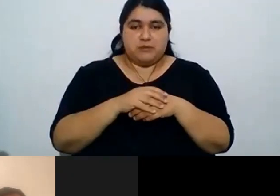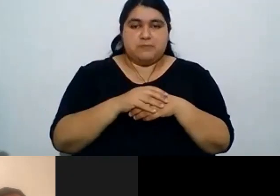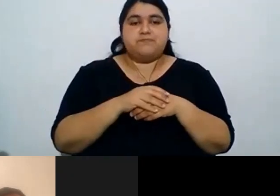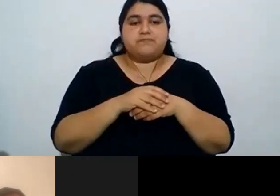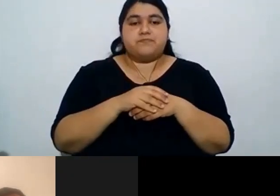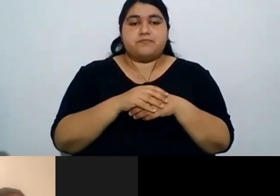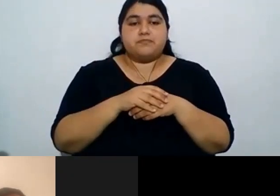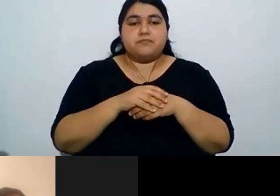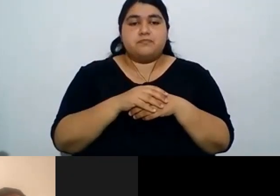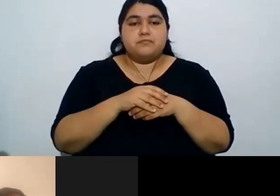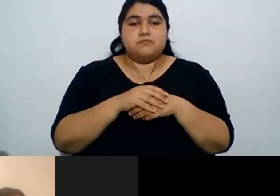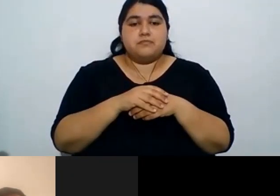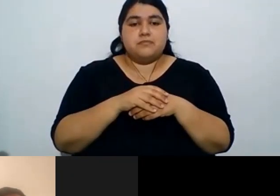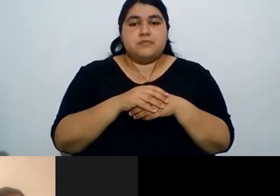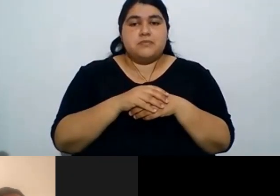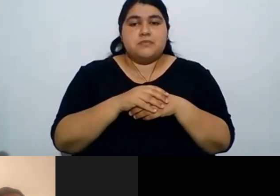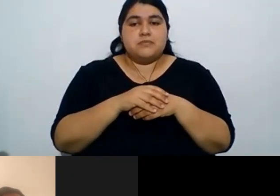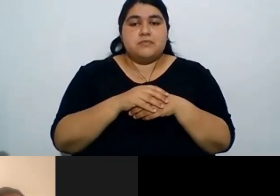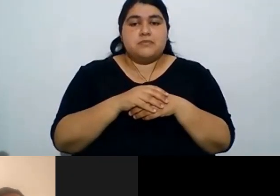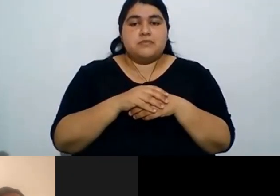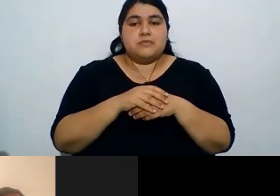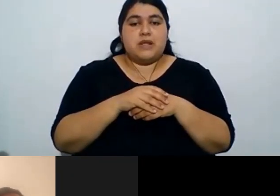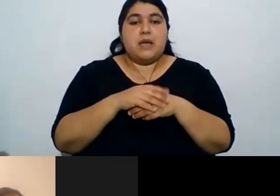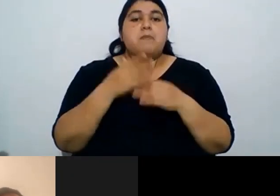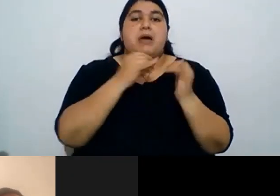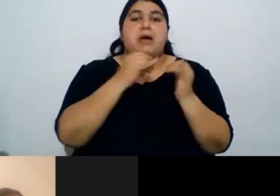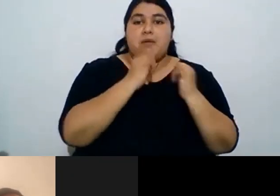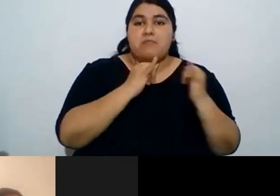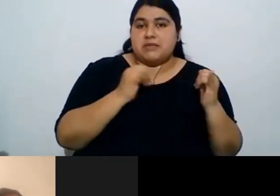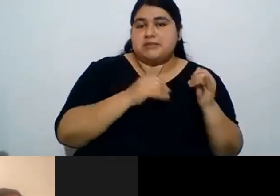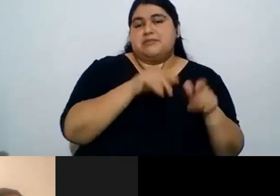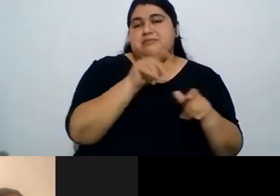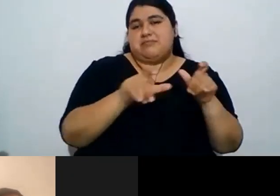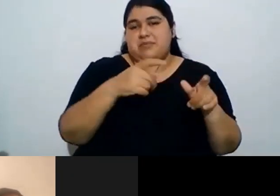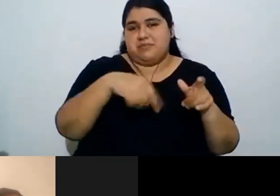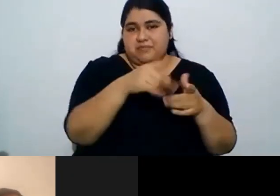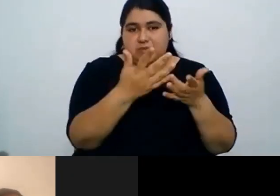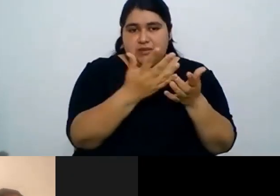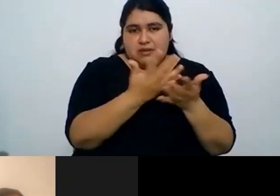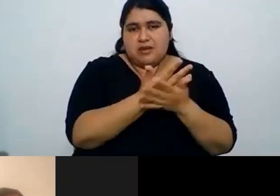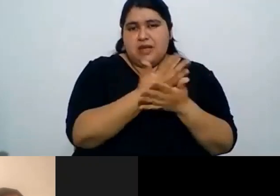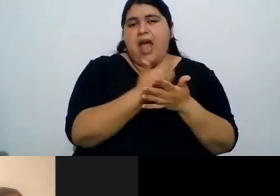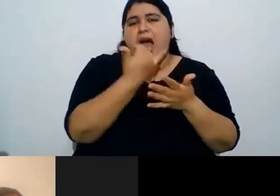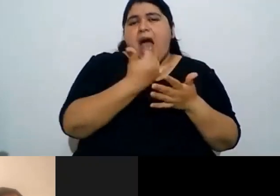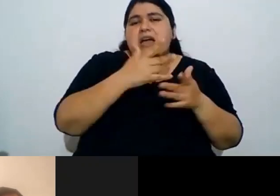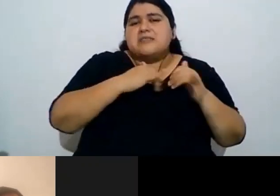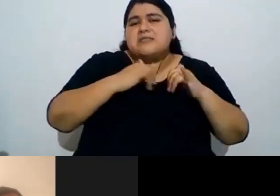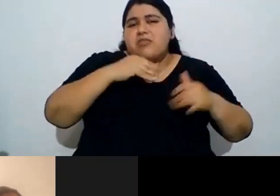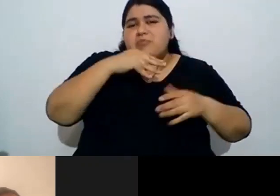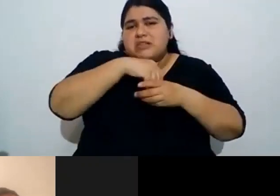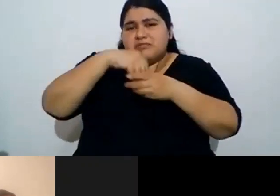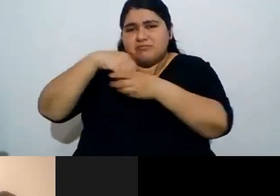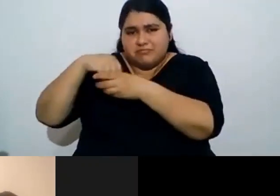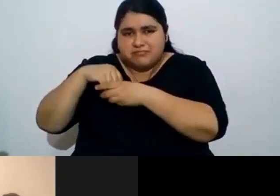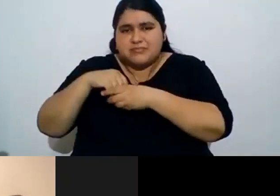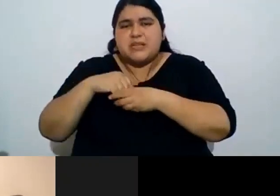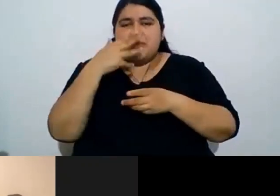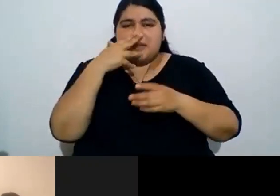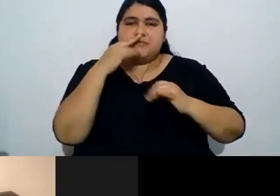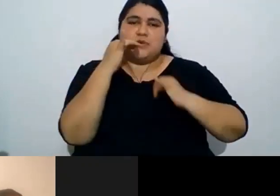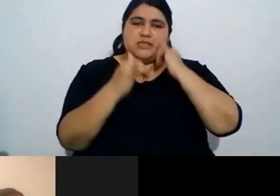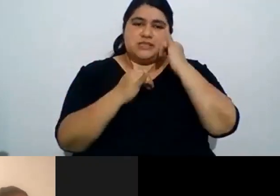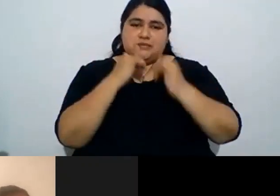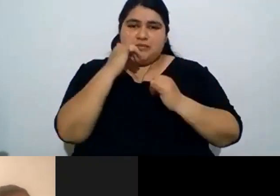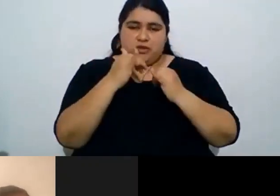pedagogía multisensorial para la paz desde las víctimas. Esto tiene varios componentes que al ratito se los